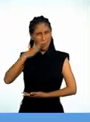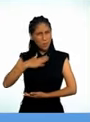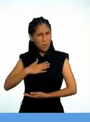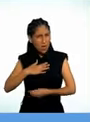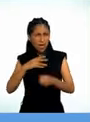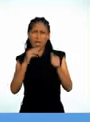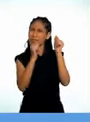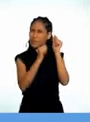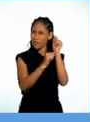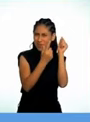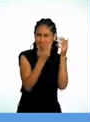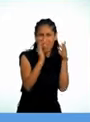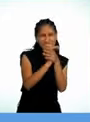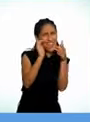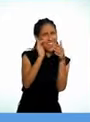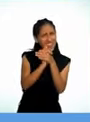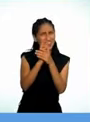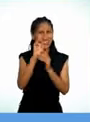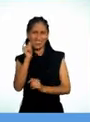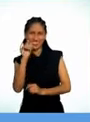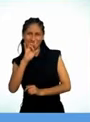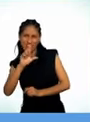y escuchó